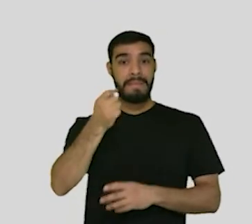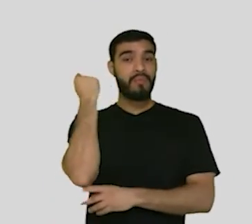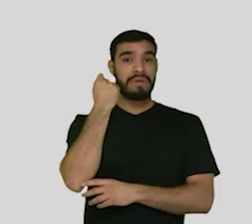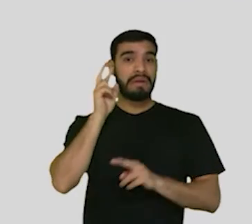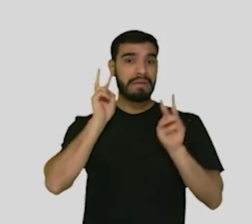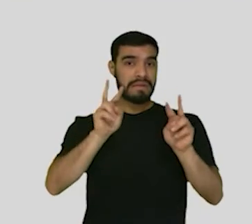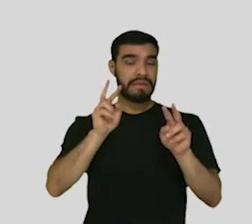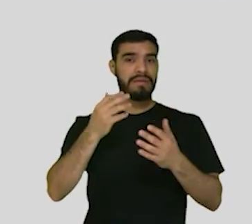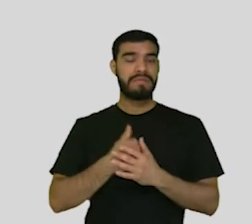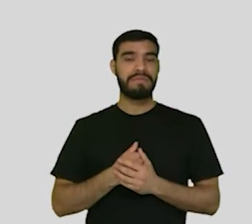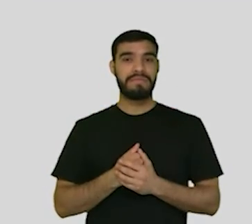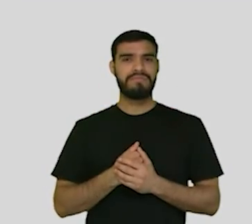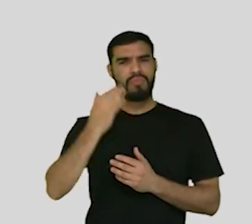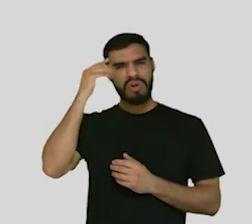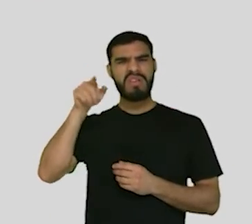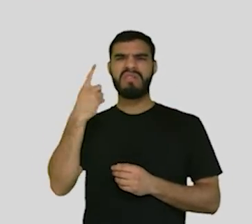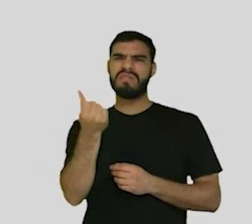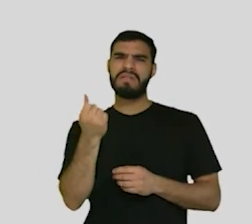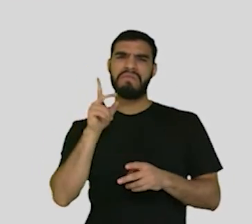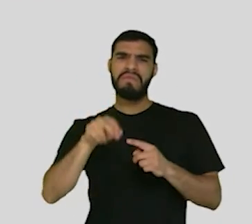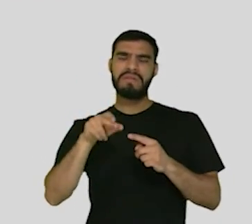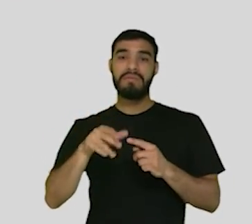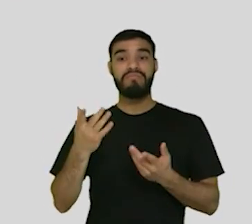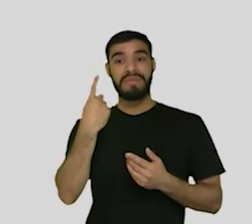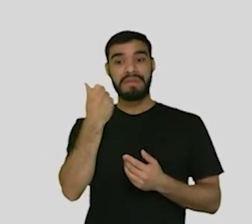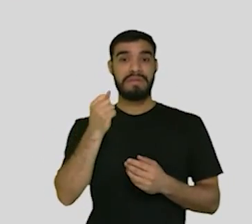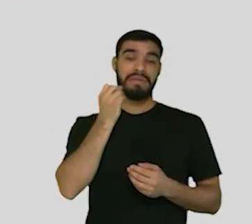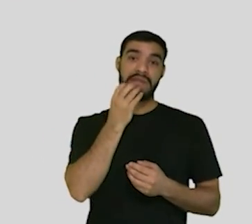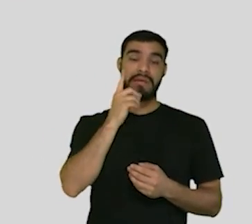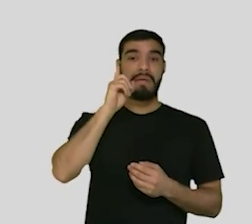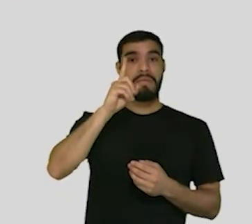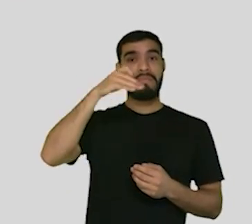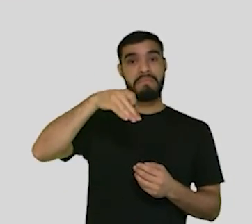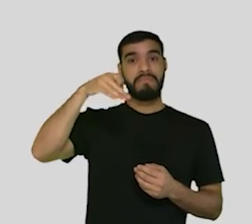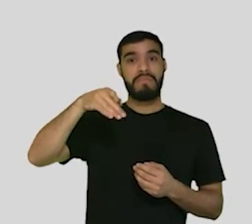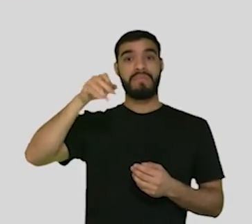oinja, tapisa, lesbiana va. El 16 de septiembre de